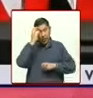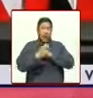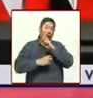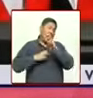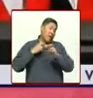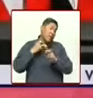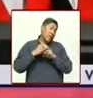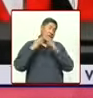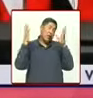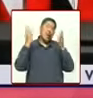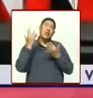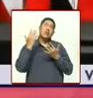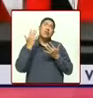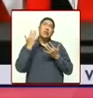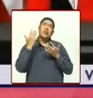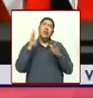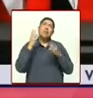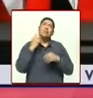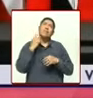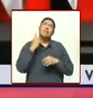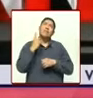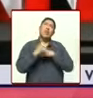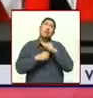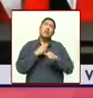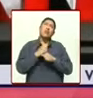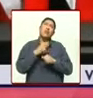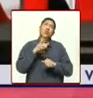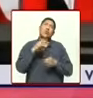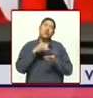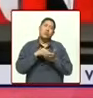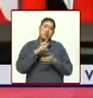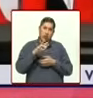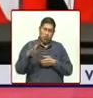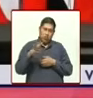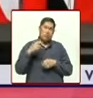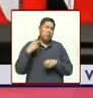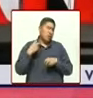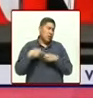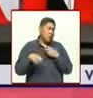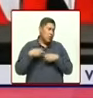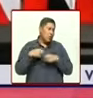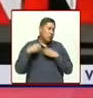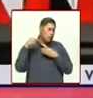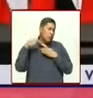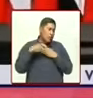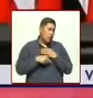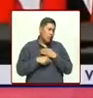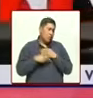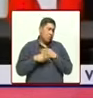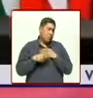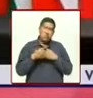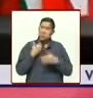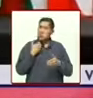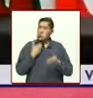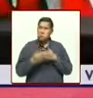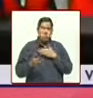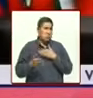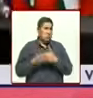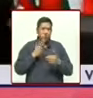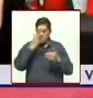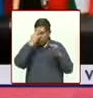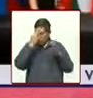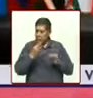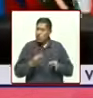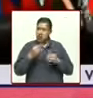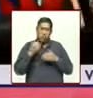tan esperada, ¿no? Es un año que es complicado, ¿no? Con la crisis económica que está pasando Bolivia, pero aún así se ha